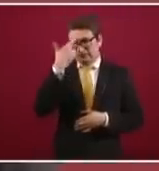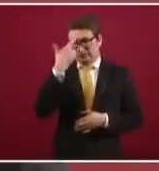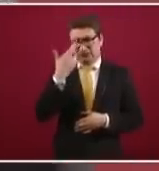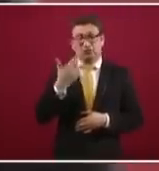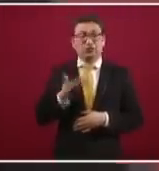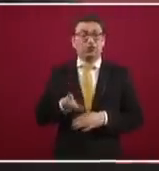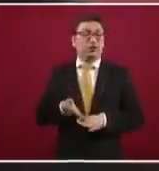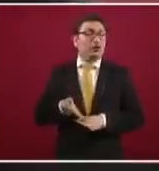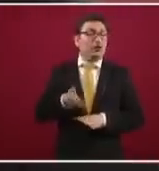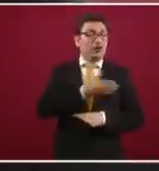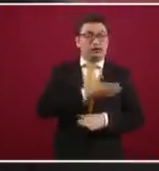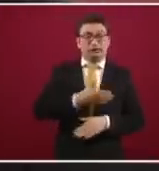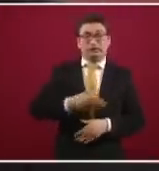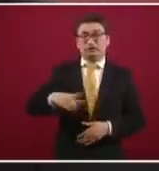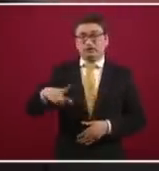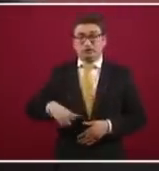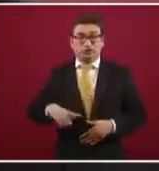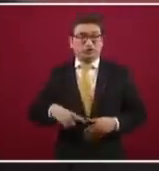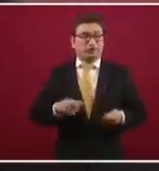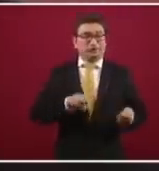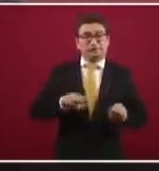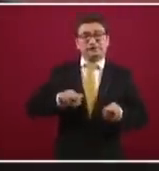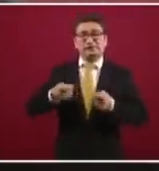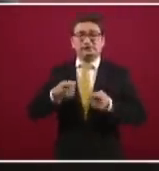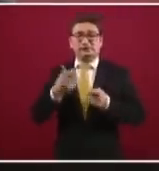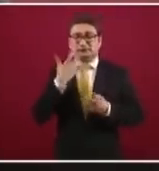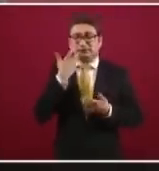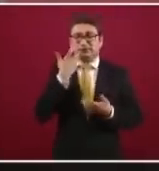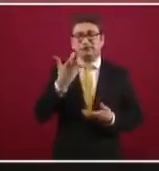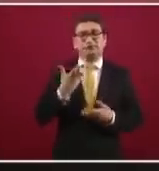borrar la historia.